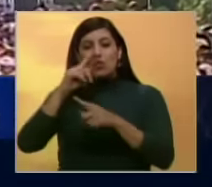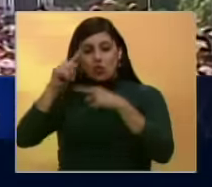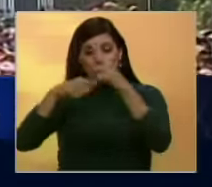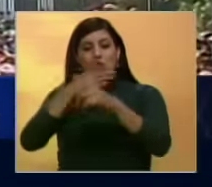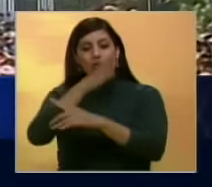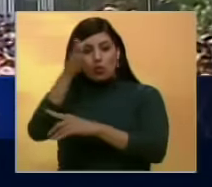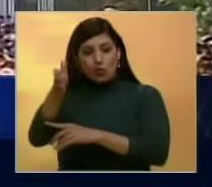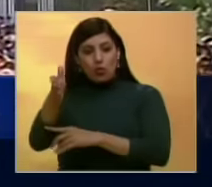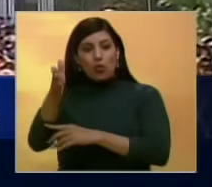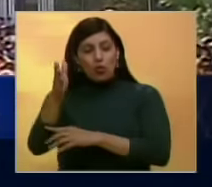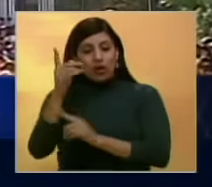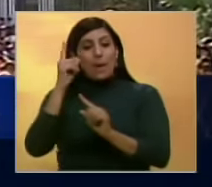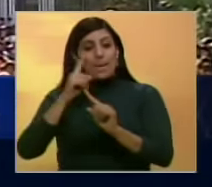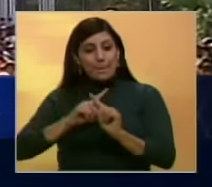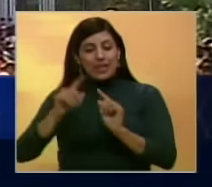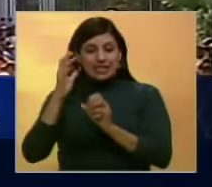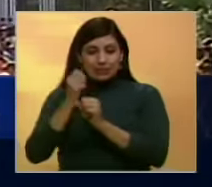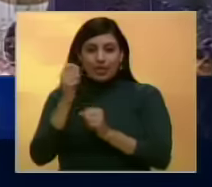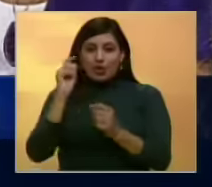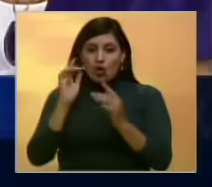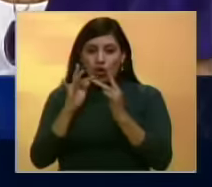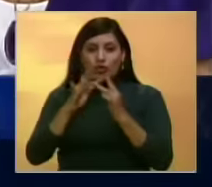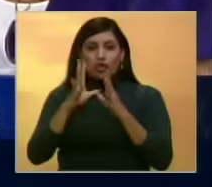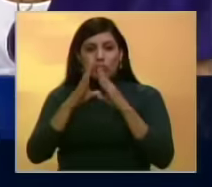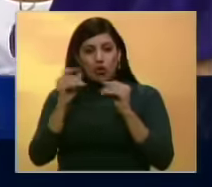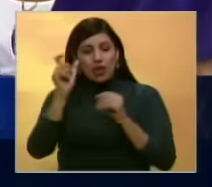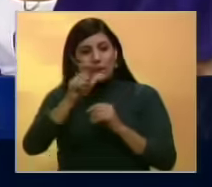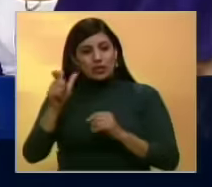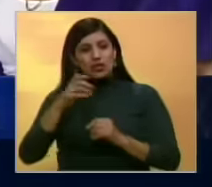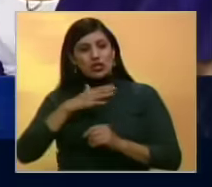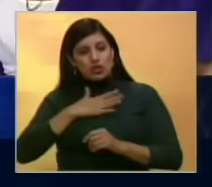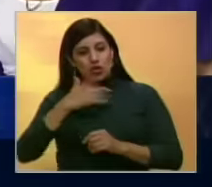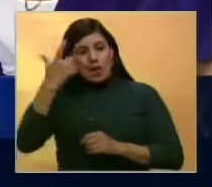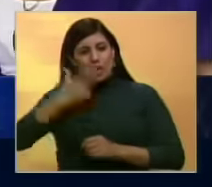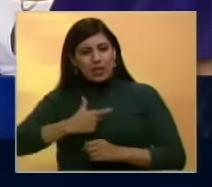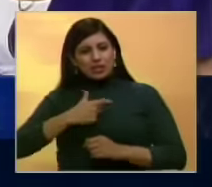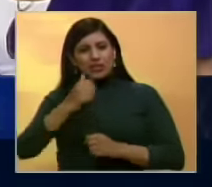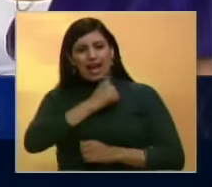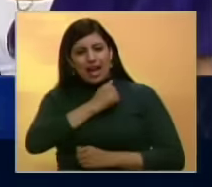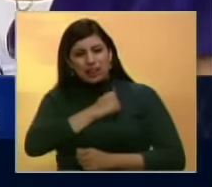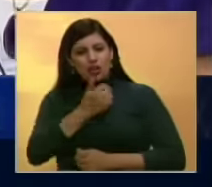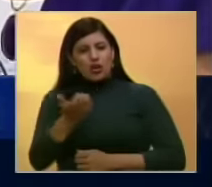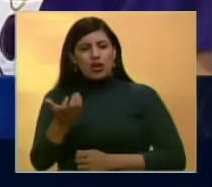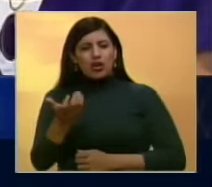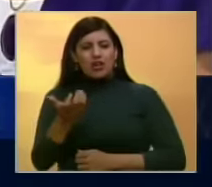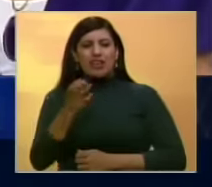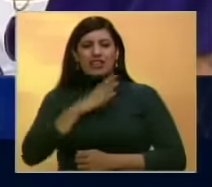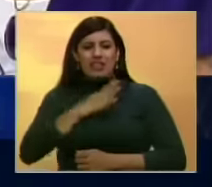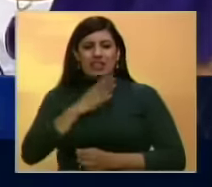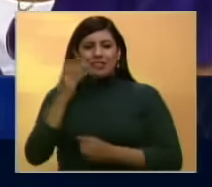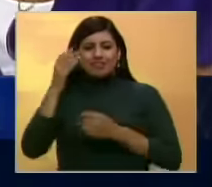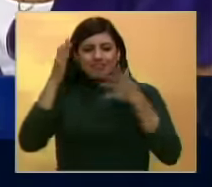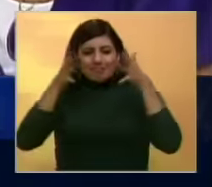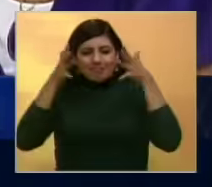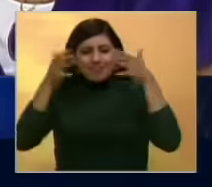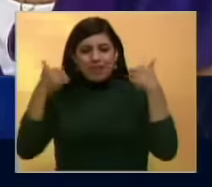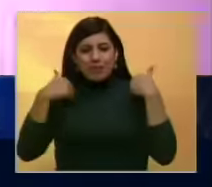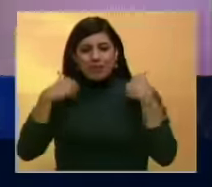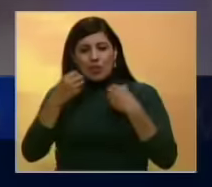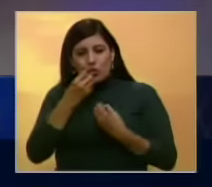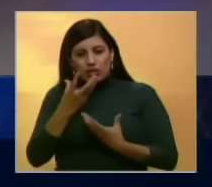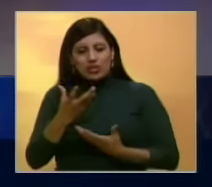Nazareno de a chaguas Espero verlos a muchos y contar con todos ustedes y soy una persona muy católica tengo esto como inculcados Estos principios muy